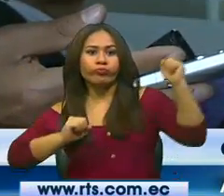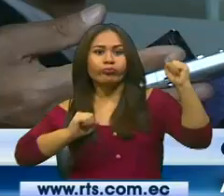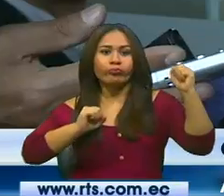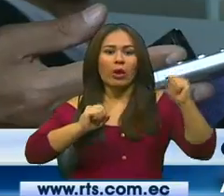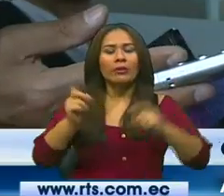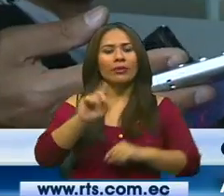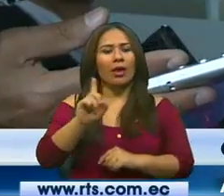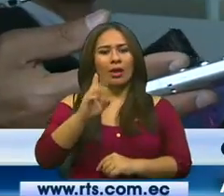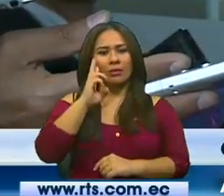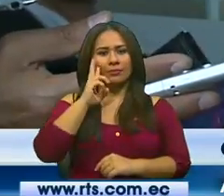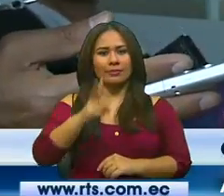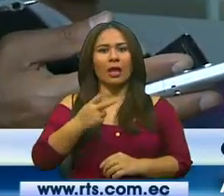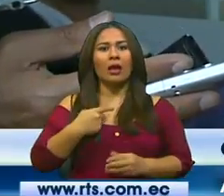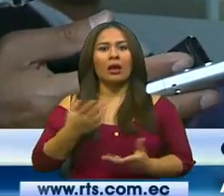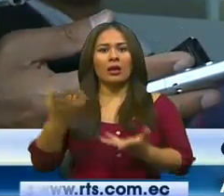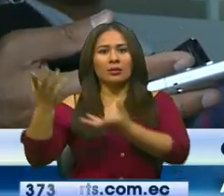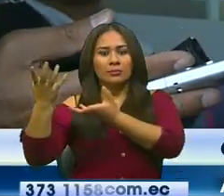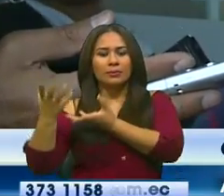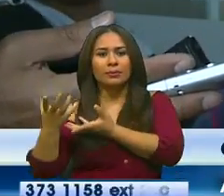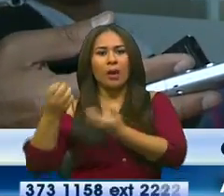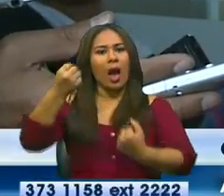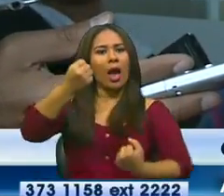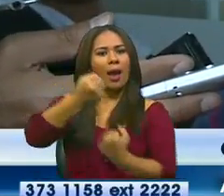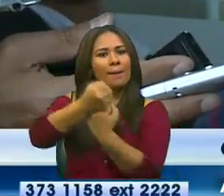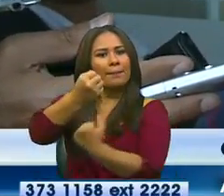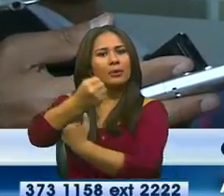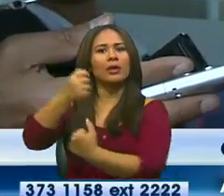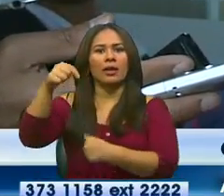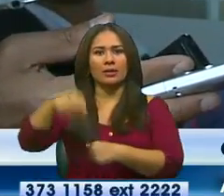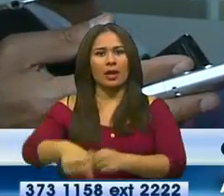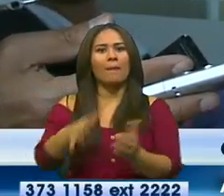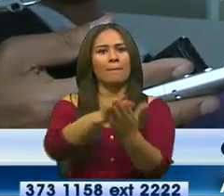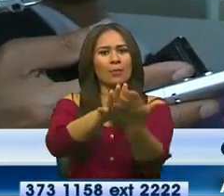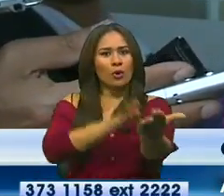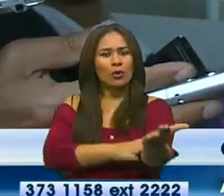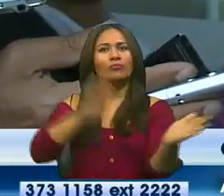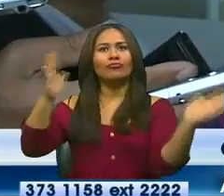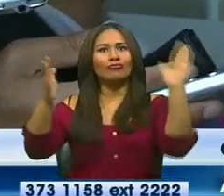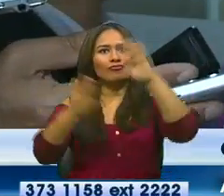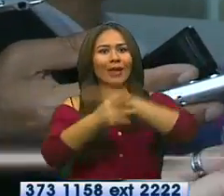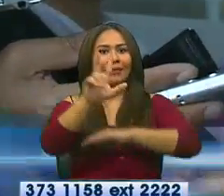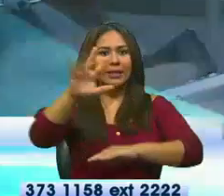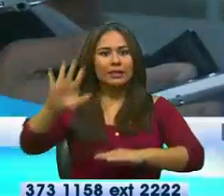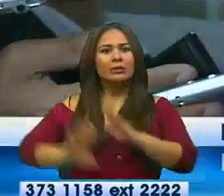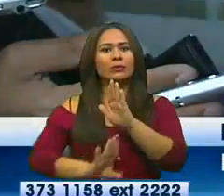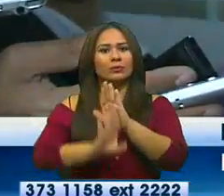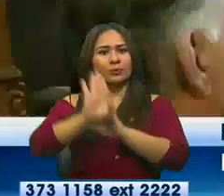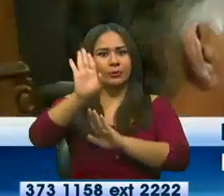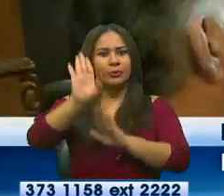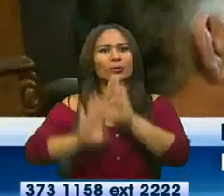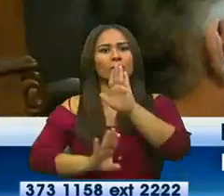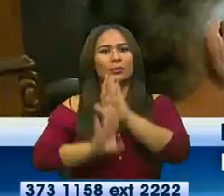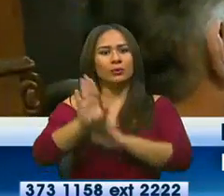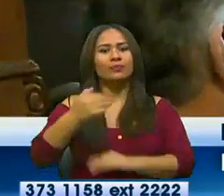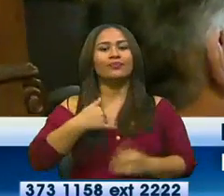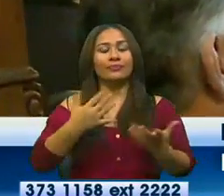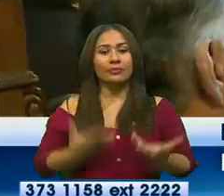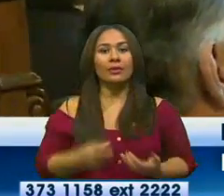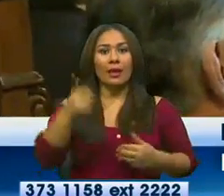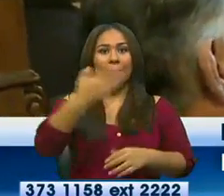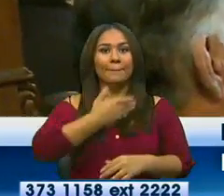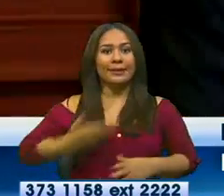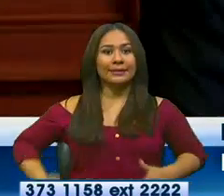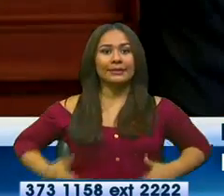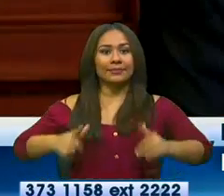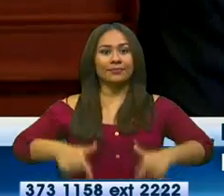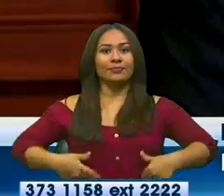seguir soportando, sosteniendo, haciendo que este proyecto de la Revolución Ciudadana sea un proyecto siempre de avanzada. Es que el presidente les había dejado